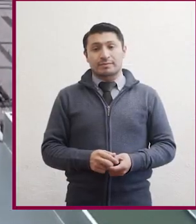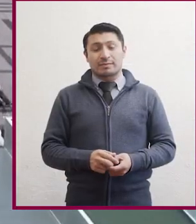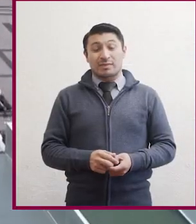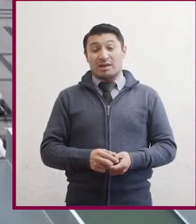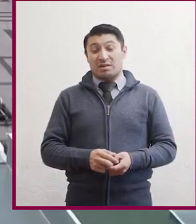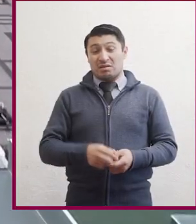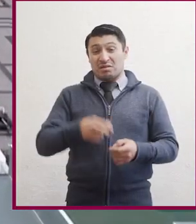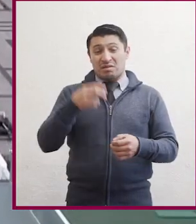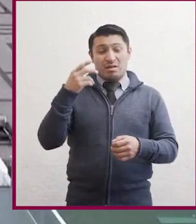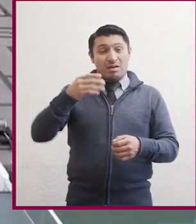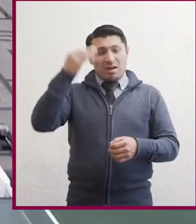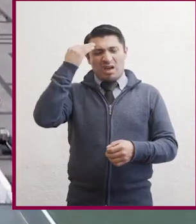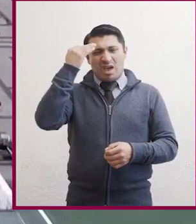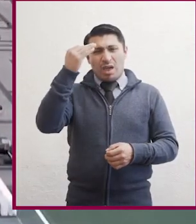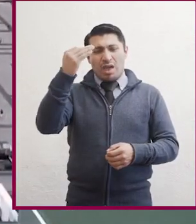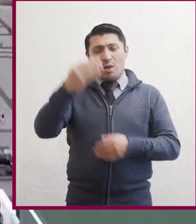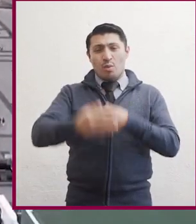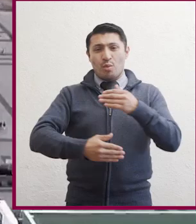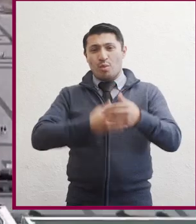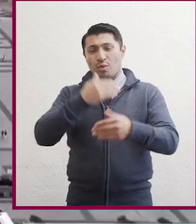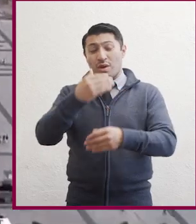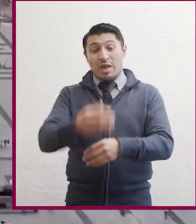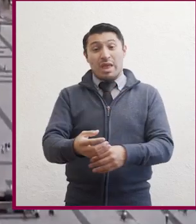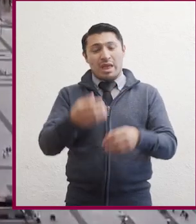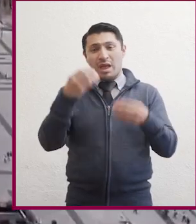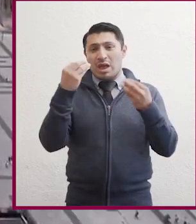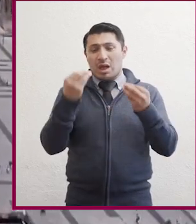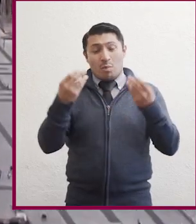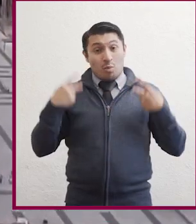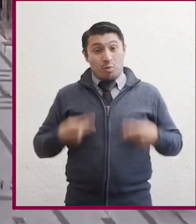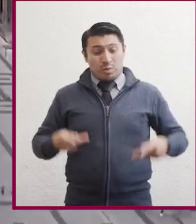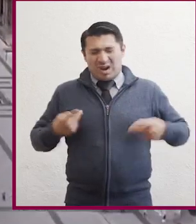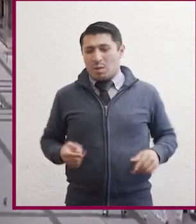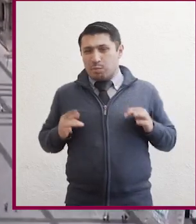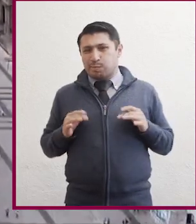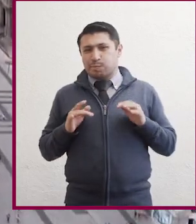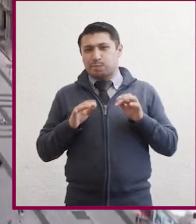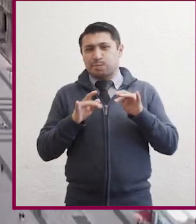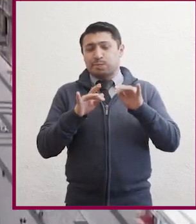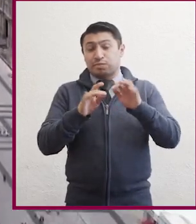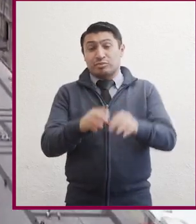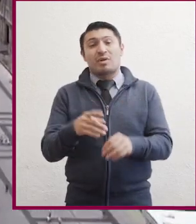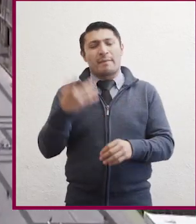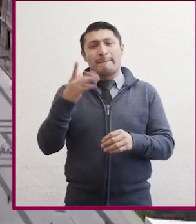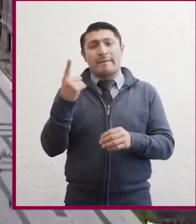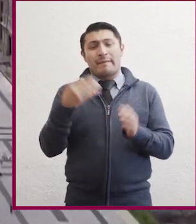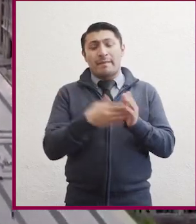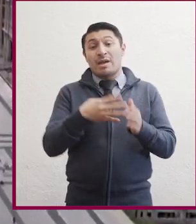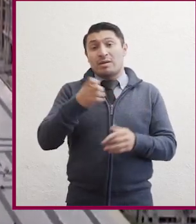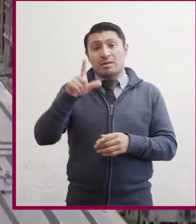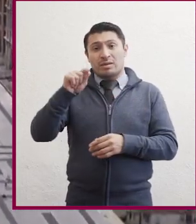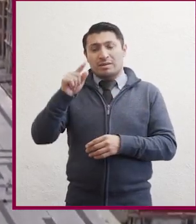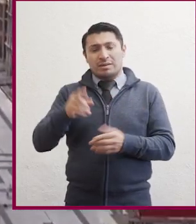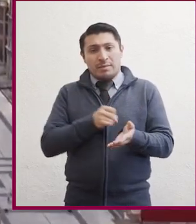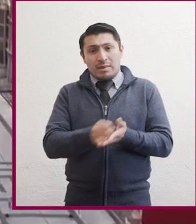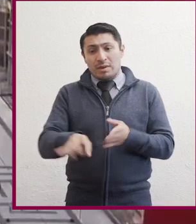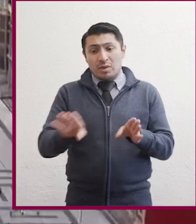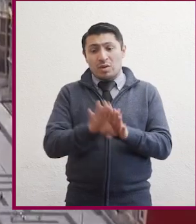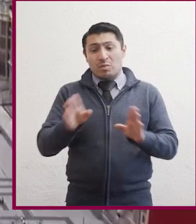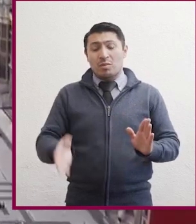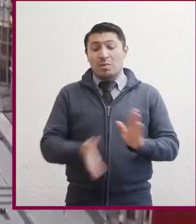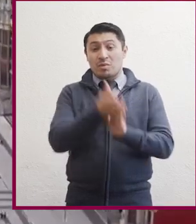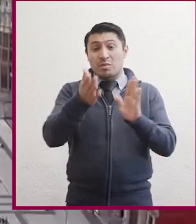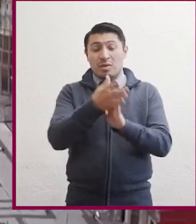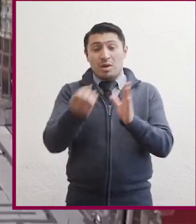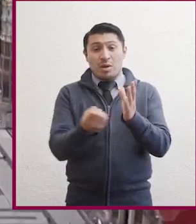Con el deterioro causado por el tiempo y el crecimiento en el número de asistentes, en los años 70 se tomó la decisión de